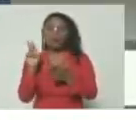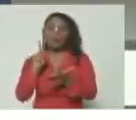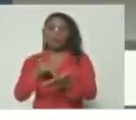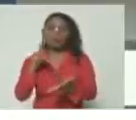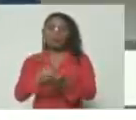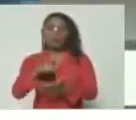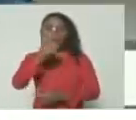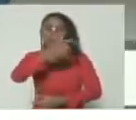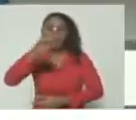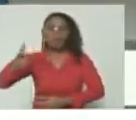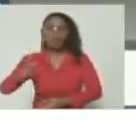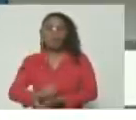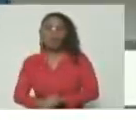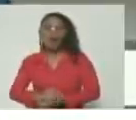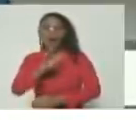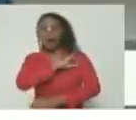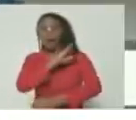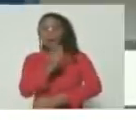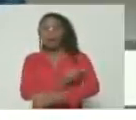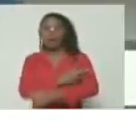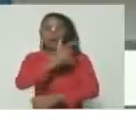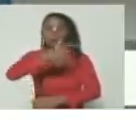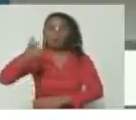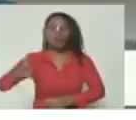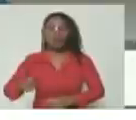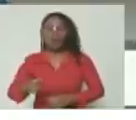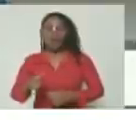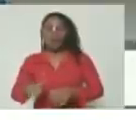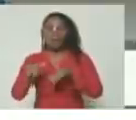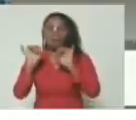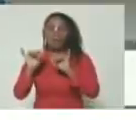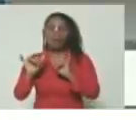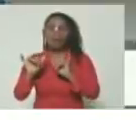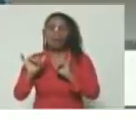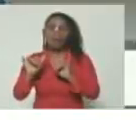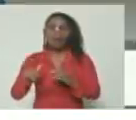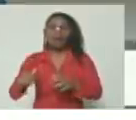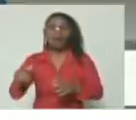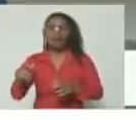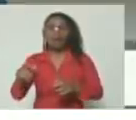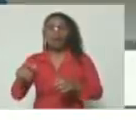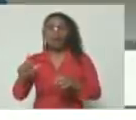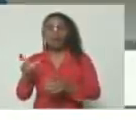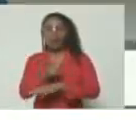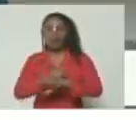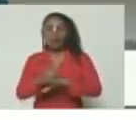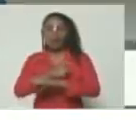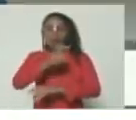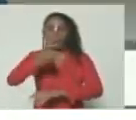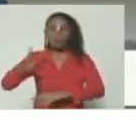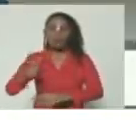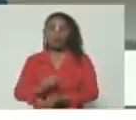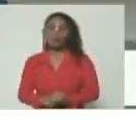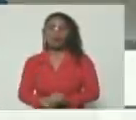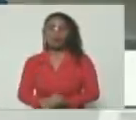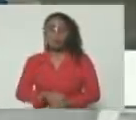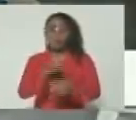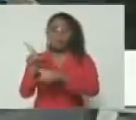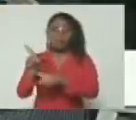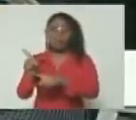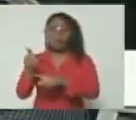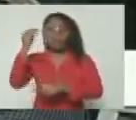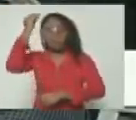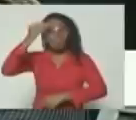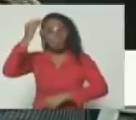de la ciudadanía, al poder de la ciudadanía, al autogobierno de la ciudadanía. Hasta eso, ellos creen con